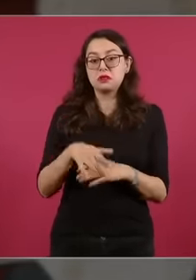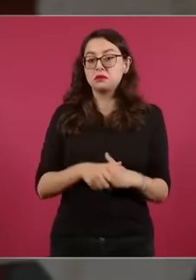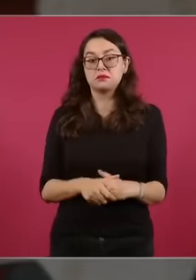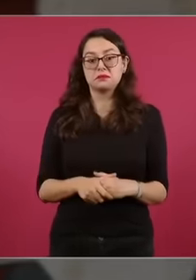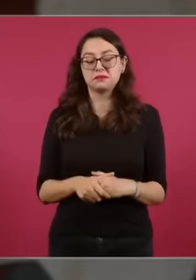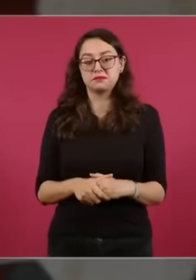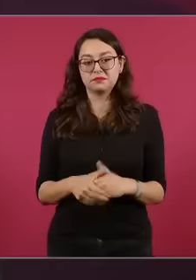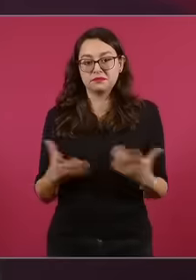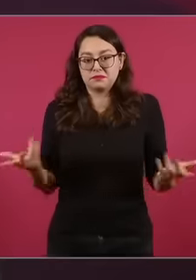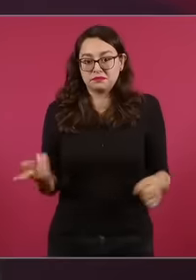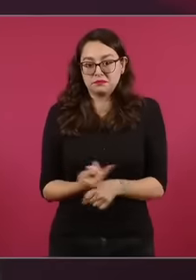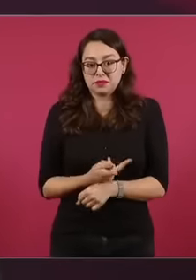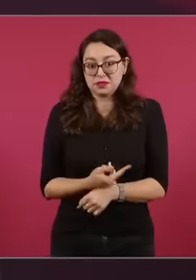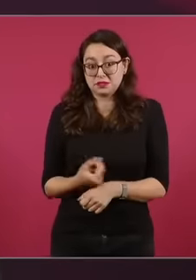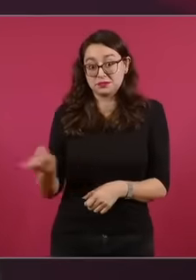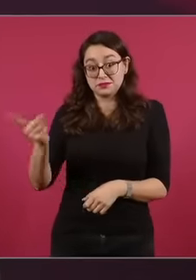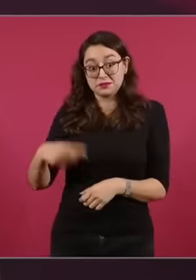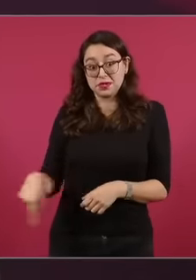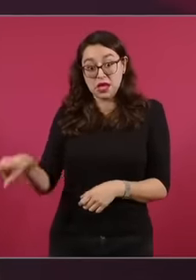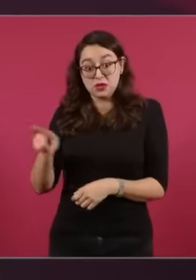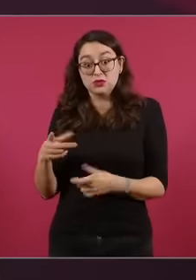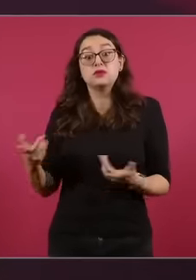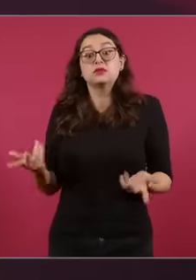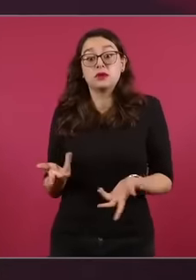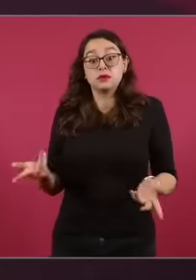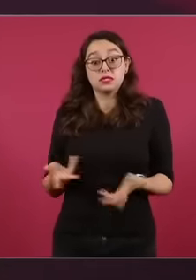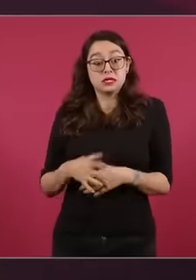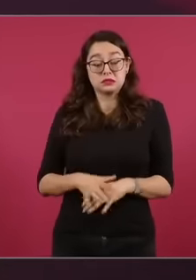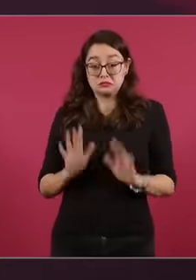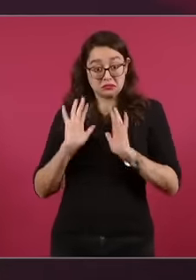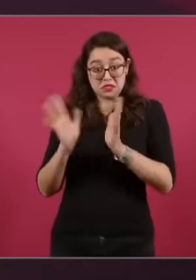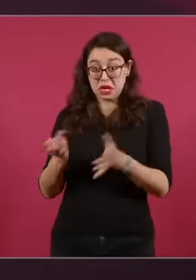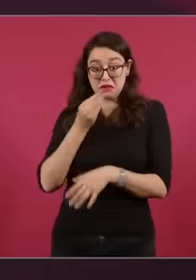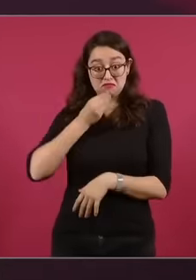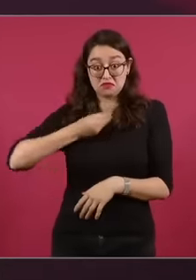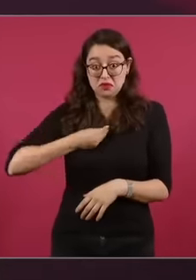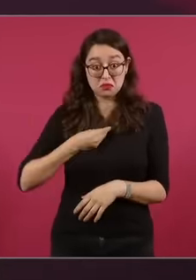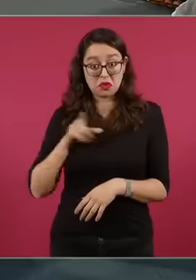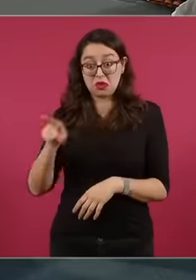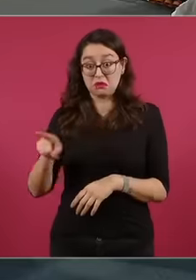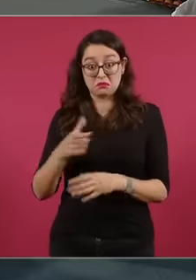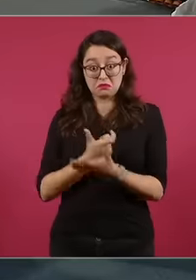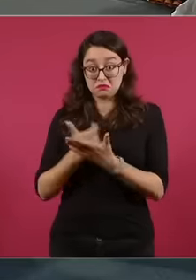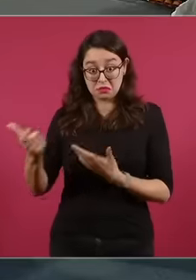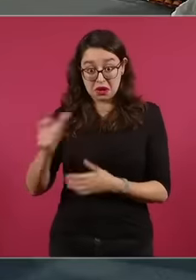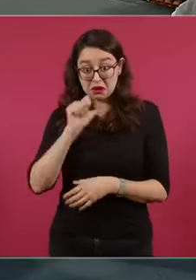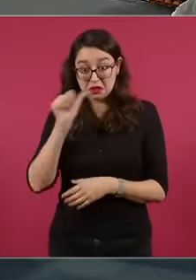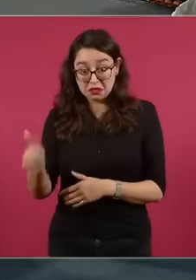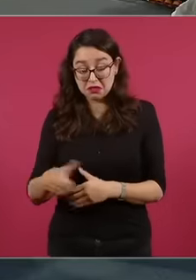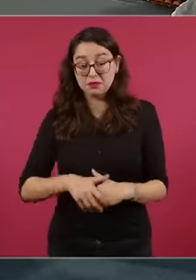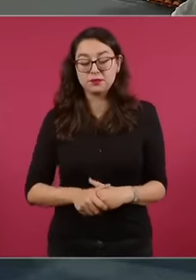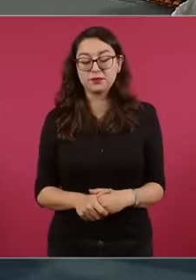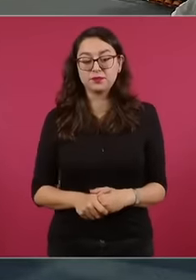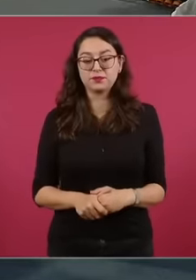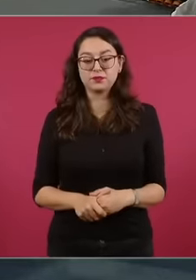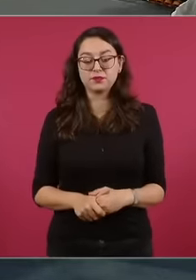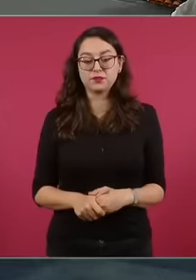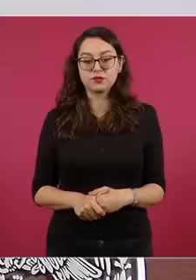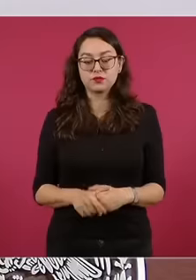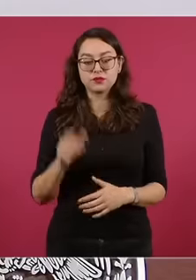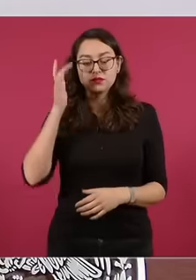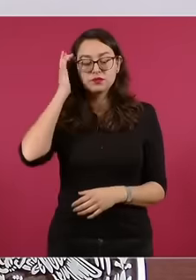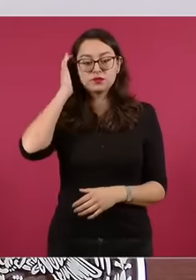son trabajadores, ¿significa que estos trabajadores se van a quedar sin su indemnización? Pues no